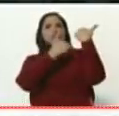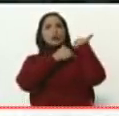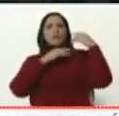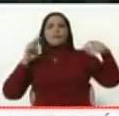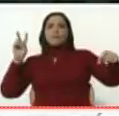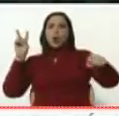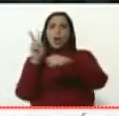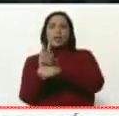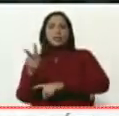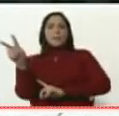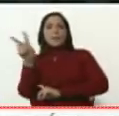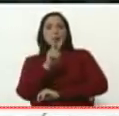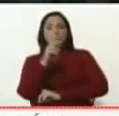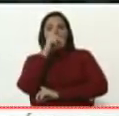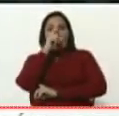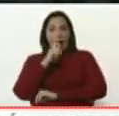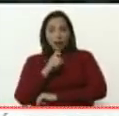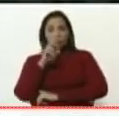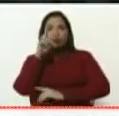en Venezuela en los años